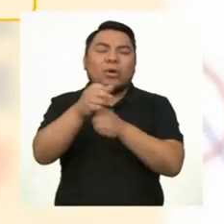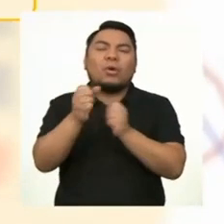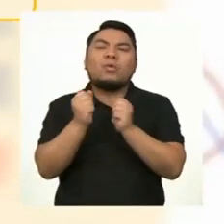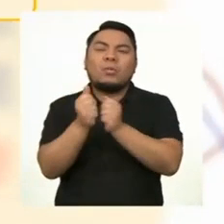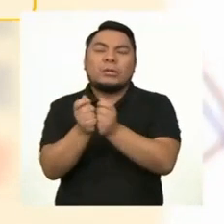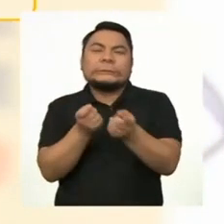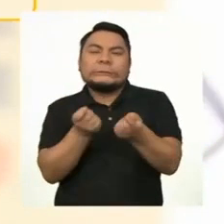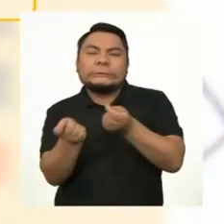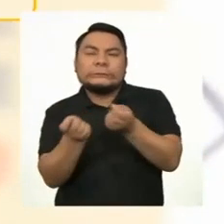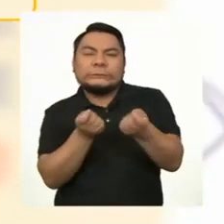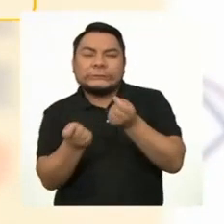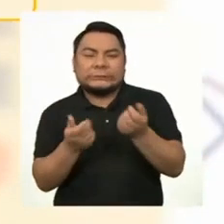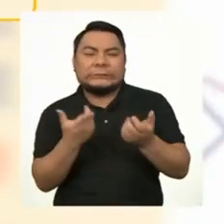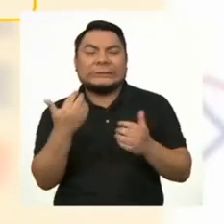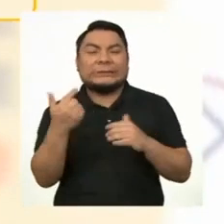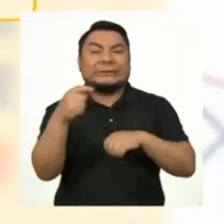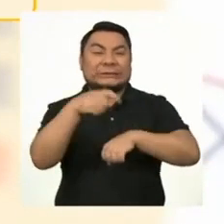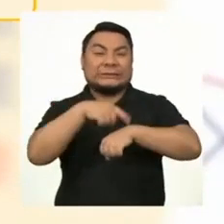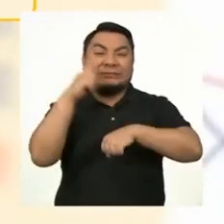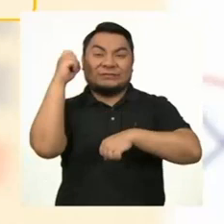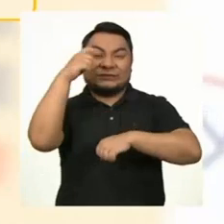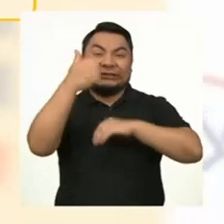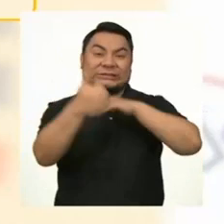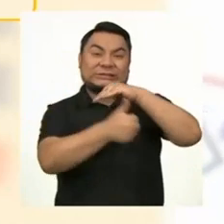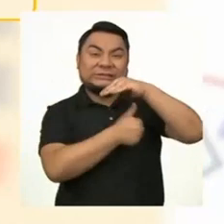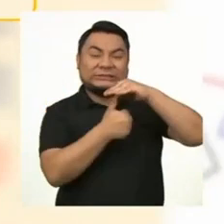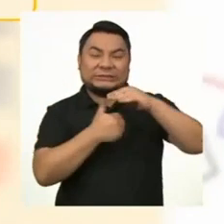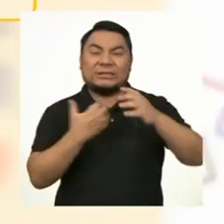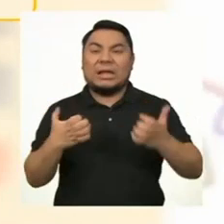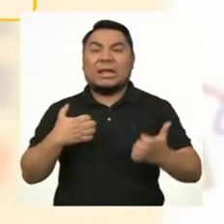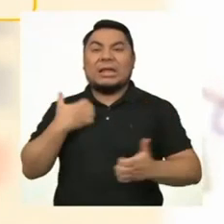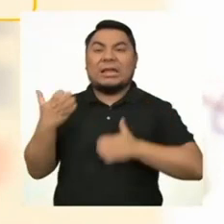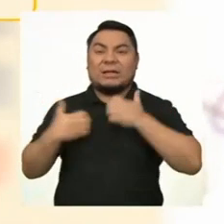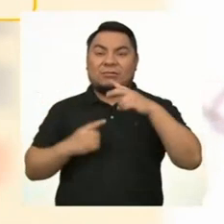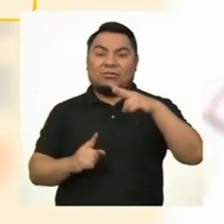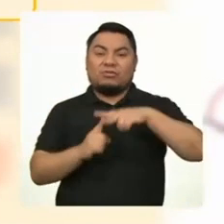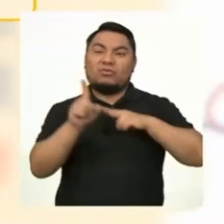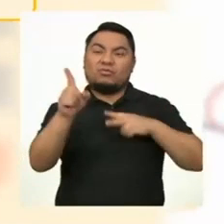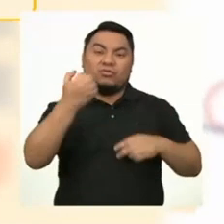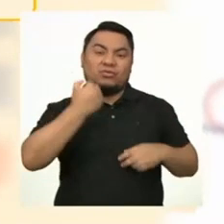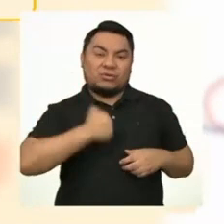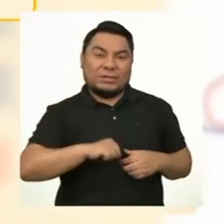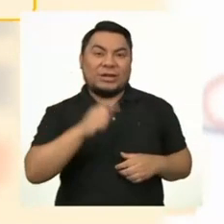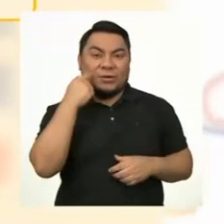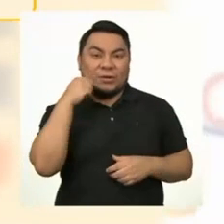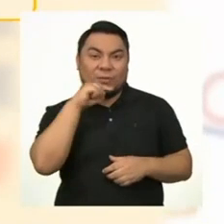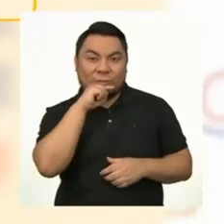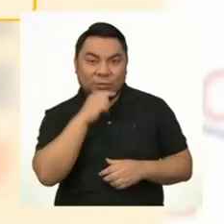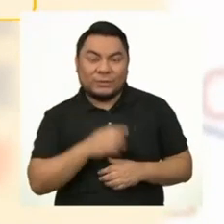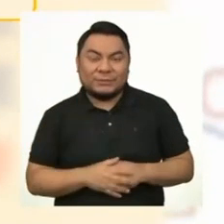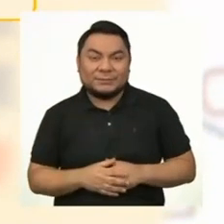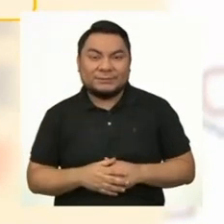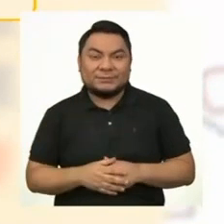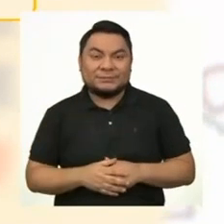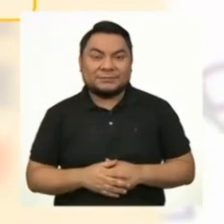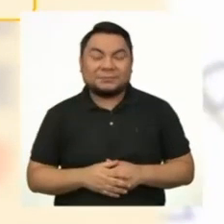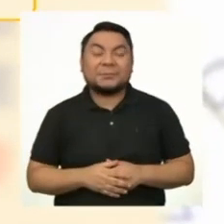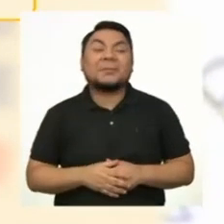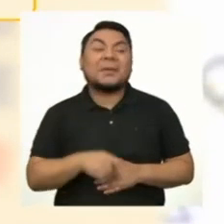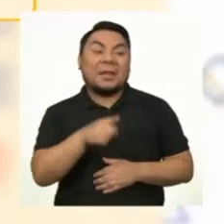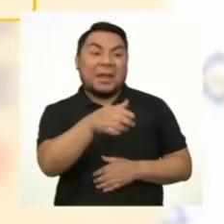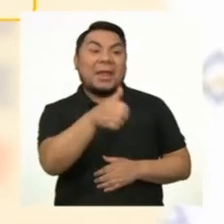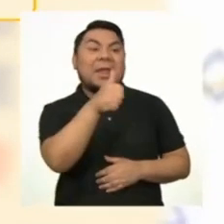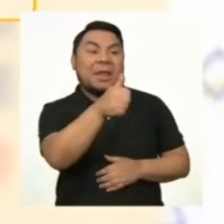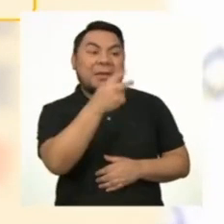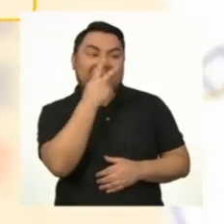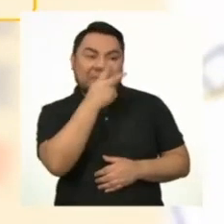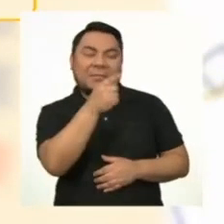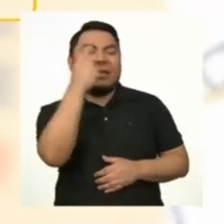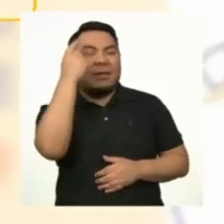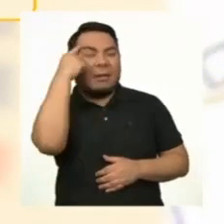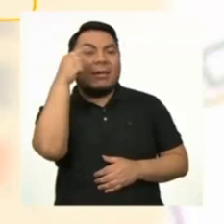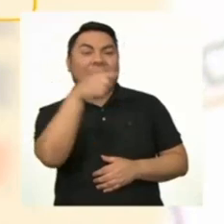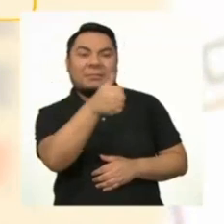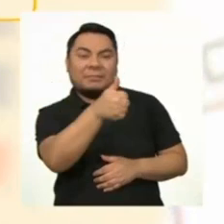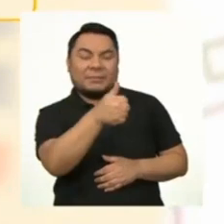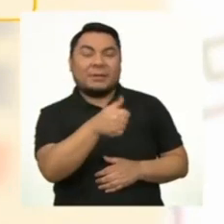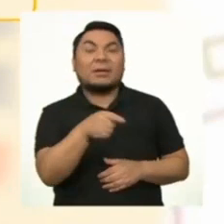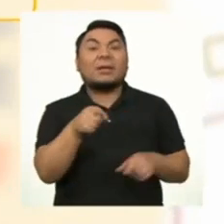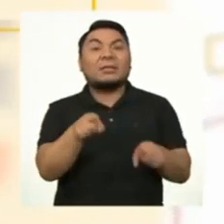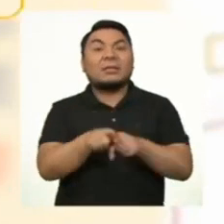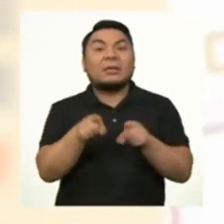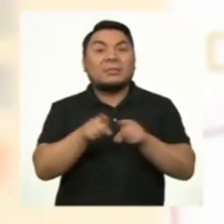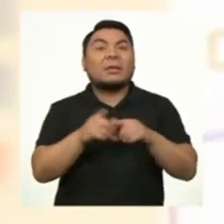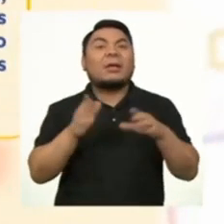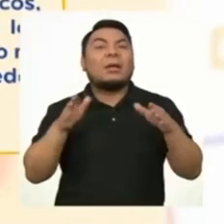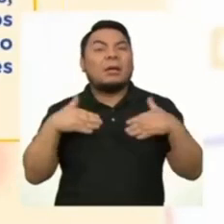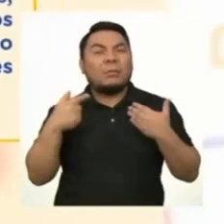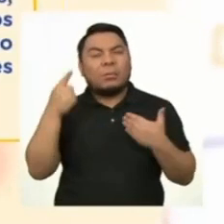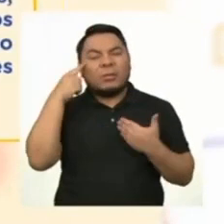situación de pandemia, teniendo en cuenta las emociones que están sintiendo sus hijas e hijos. Buena observación. ¿Y podemos inferir qué